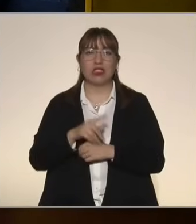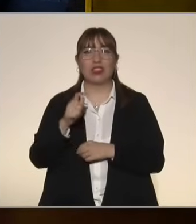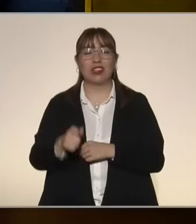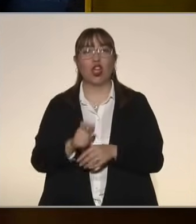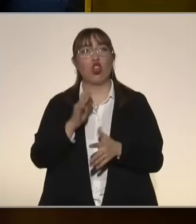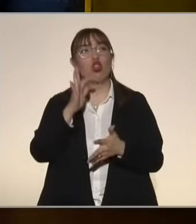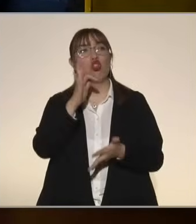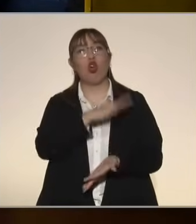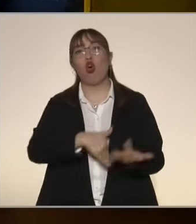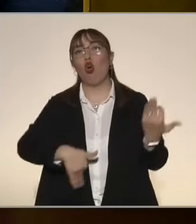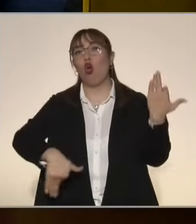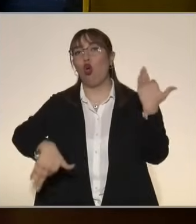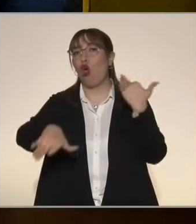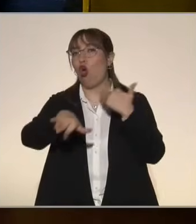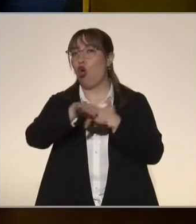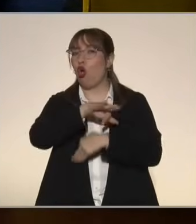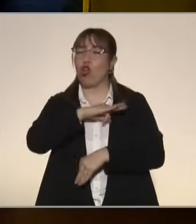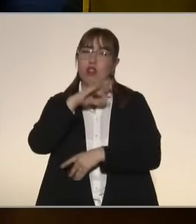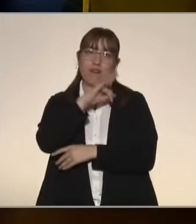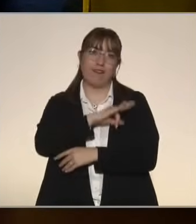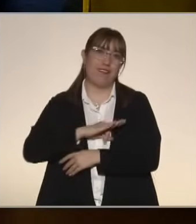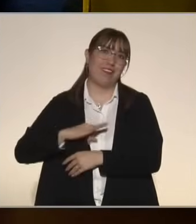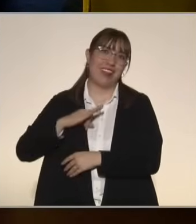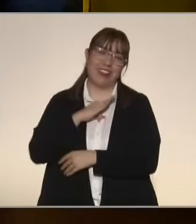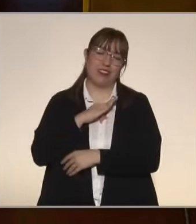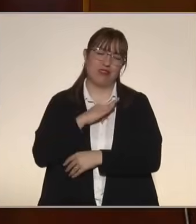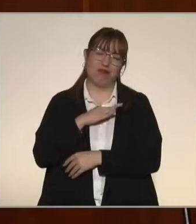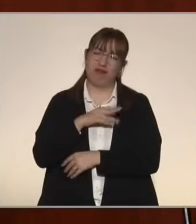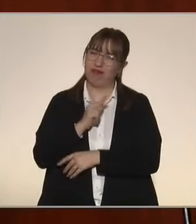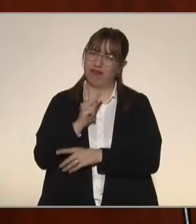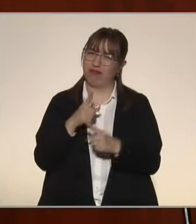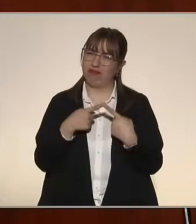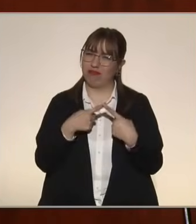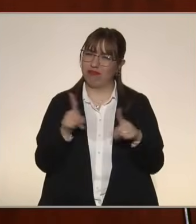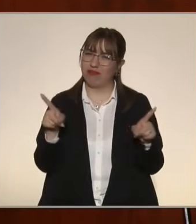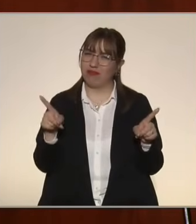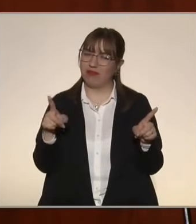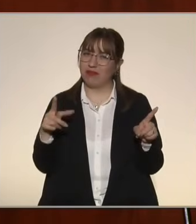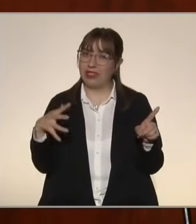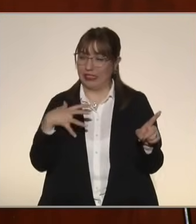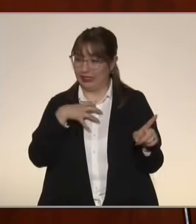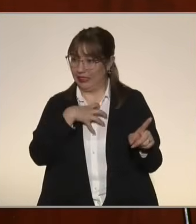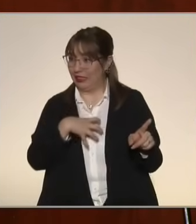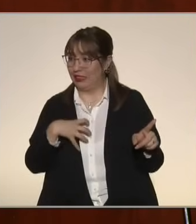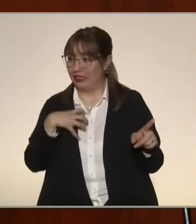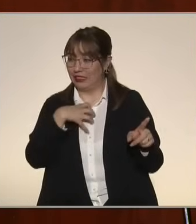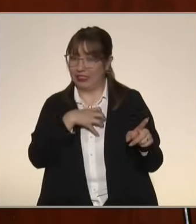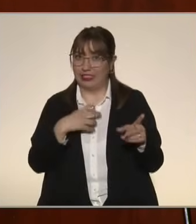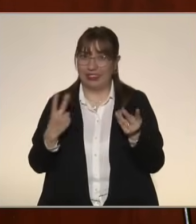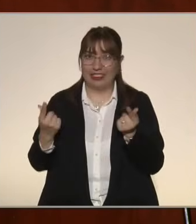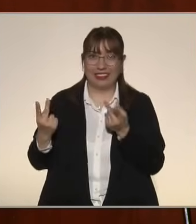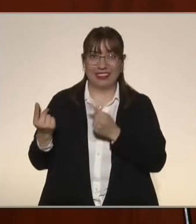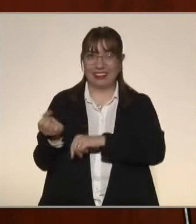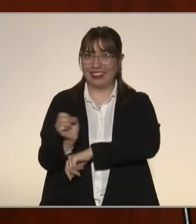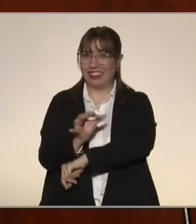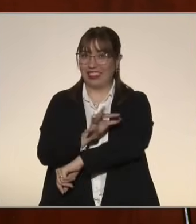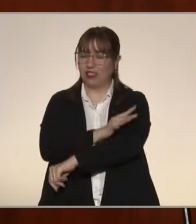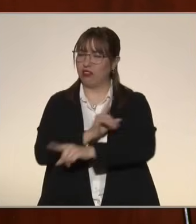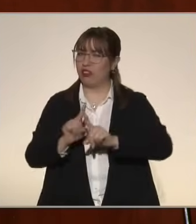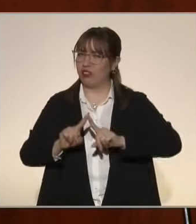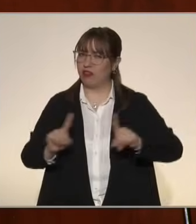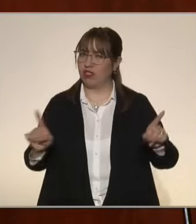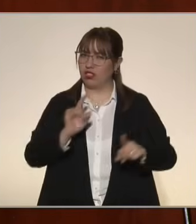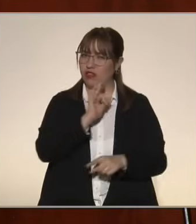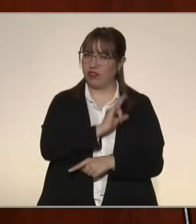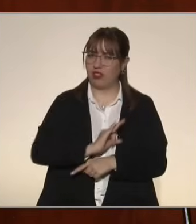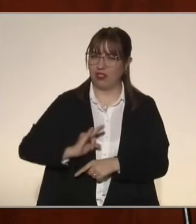feliz. Y habría que diferenciar que una cosa es euforia y otra cosa es felicidad. Alguna vez en una sesión yo le decía a una paciente y